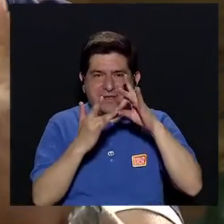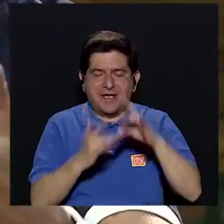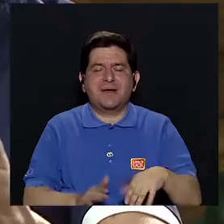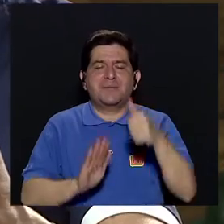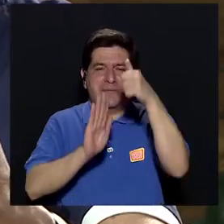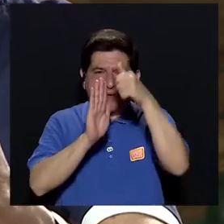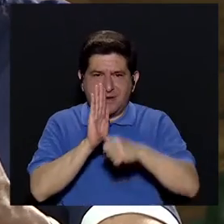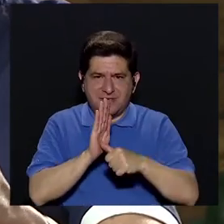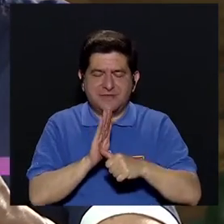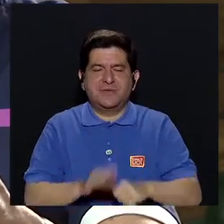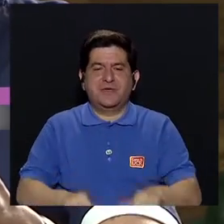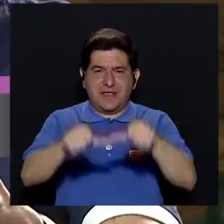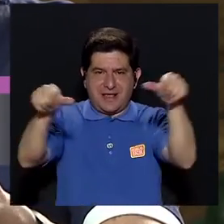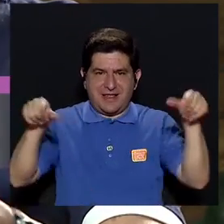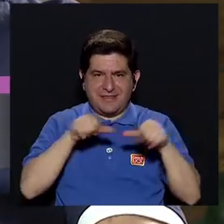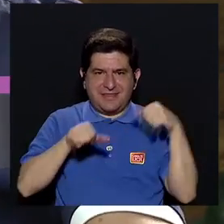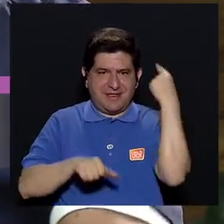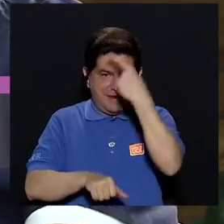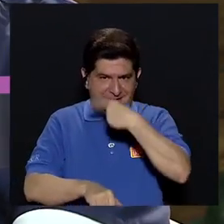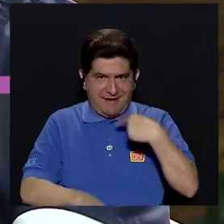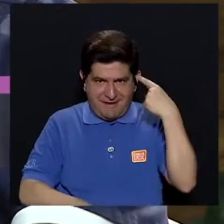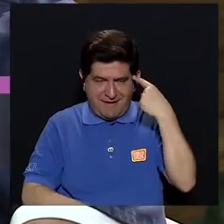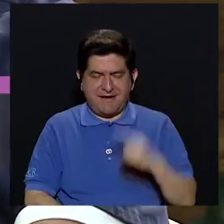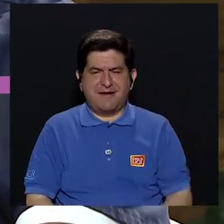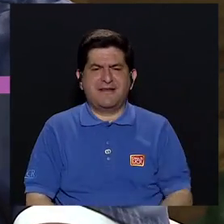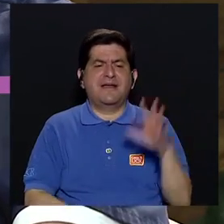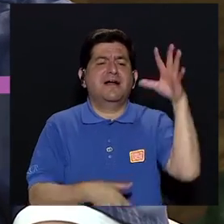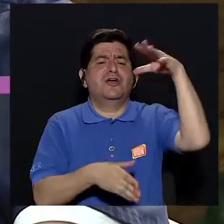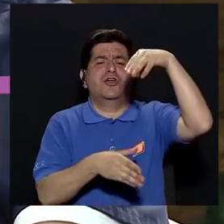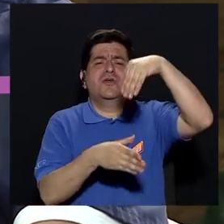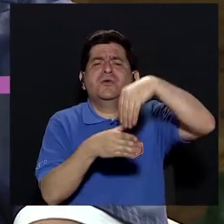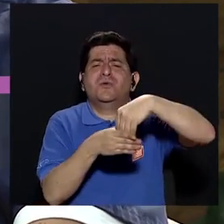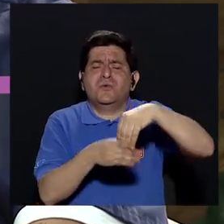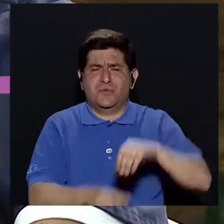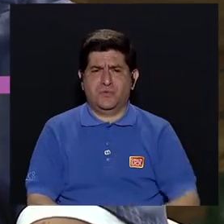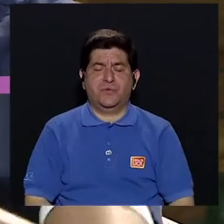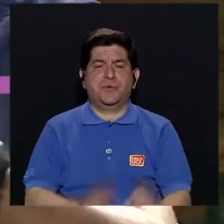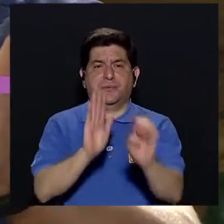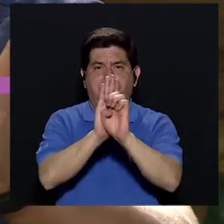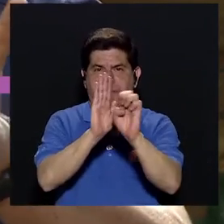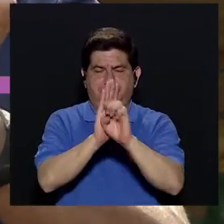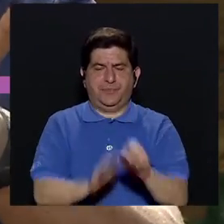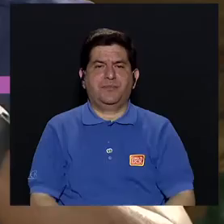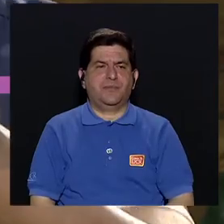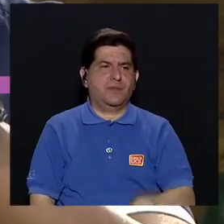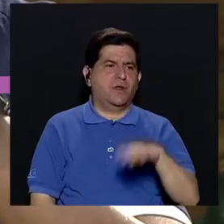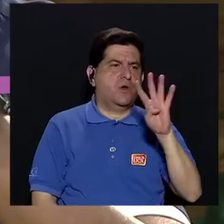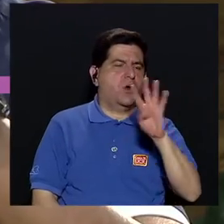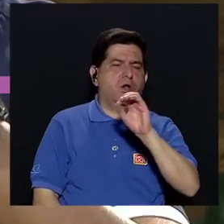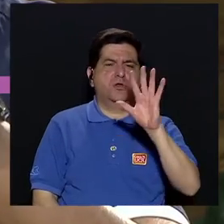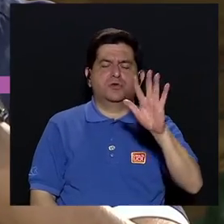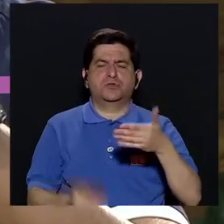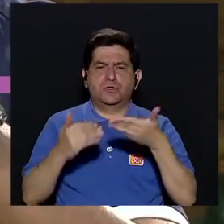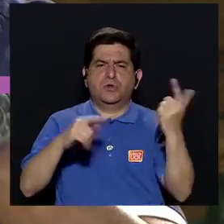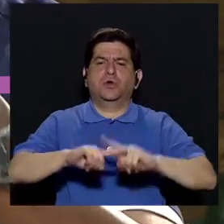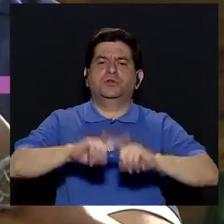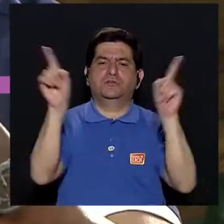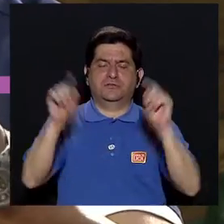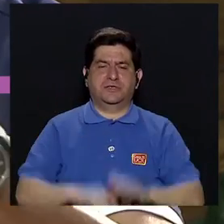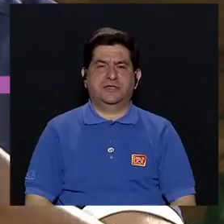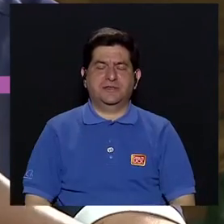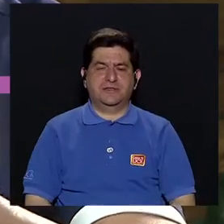en cirugía maxilofacial que, como le digo, abarca, por ejemplo, 4 o 5 aspectos